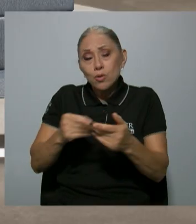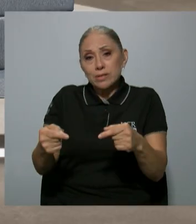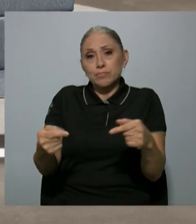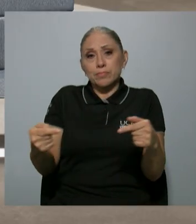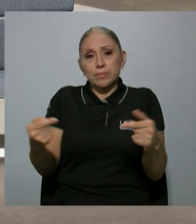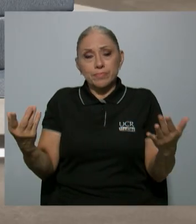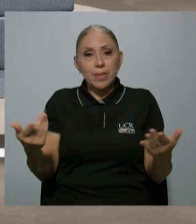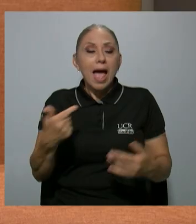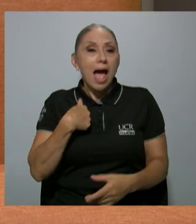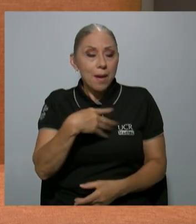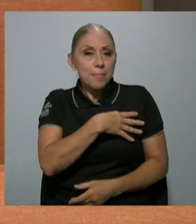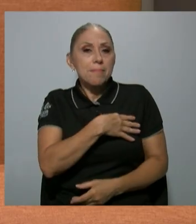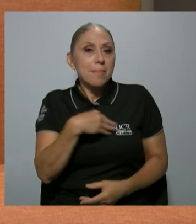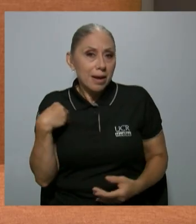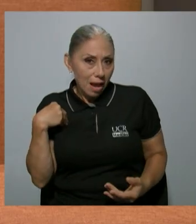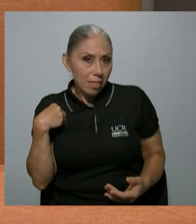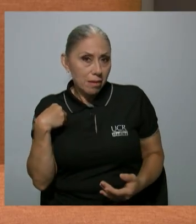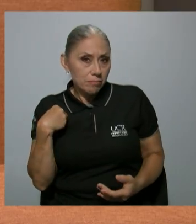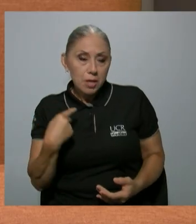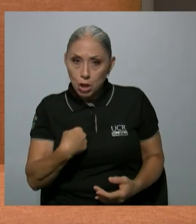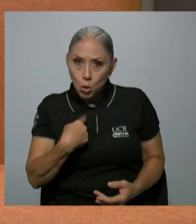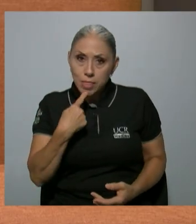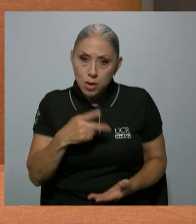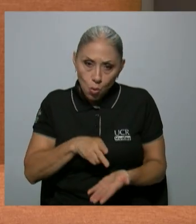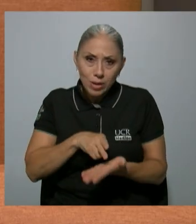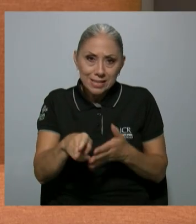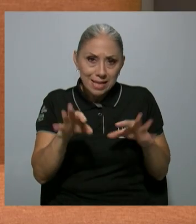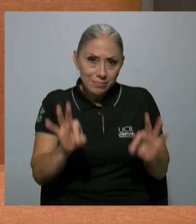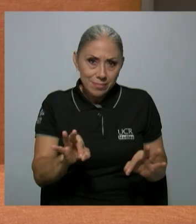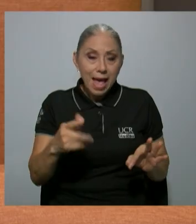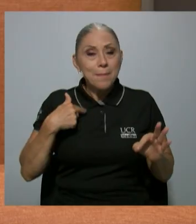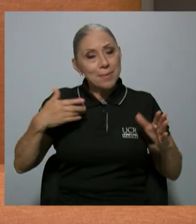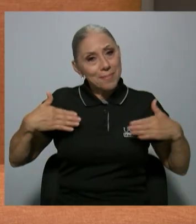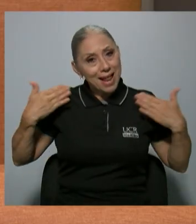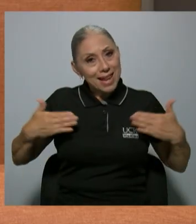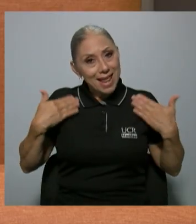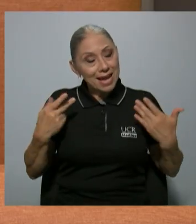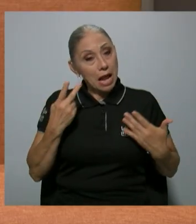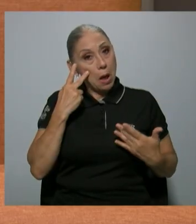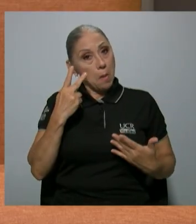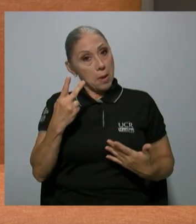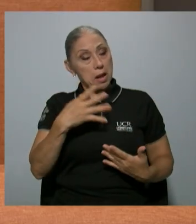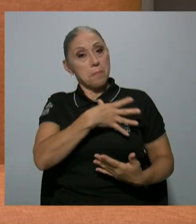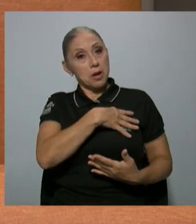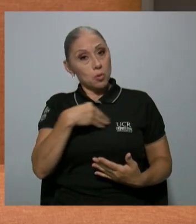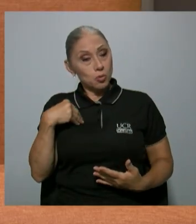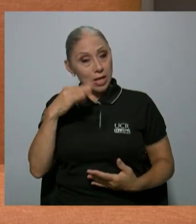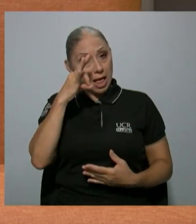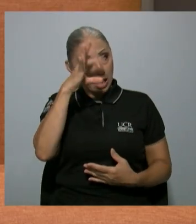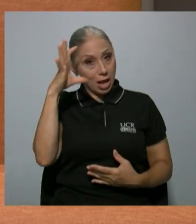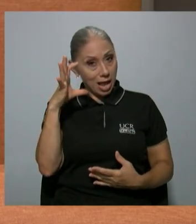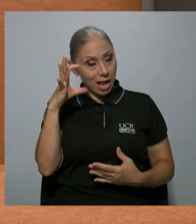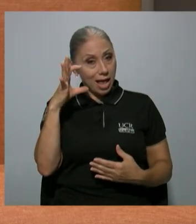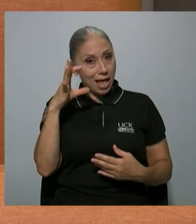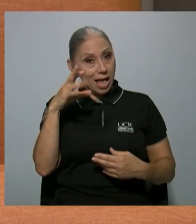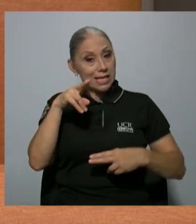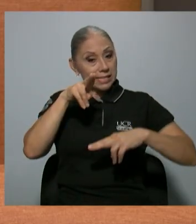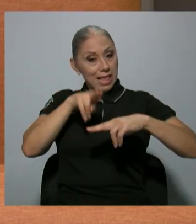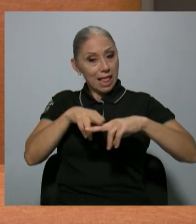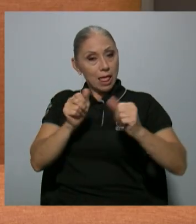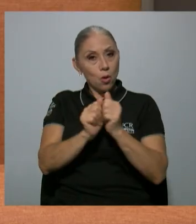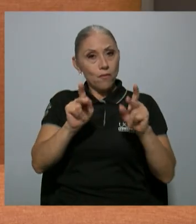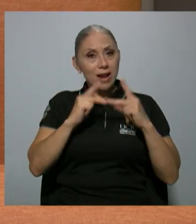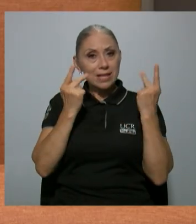me agrada, y lo digo con mucha honestidad, me alegra y me agrada ver a doña Laura sentada con la fracción del Frente